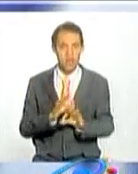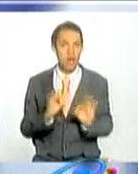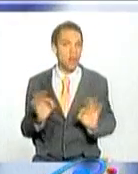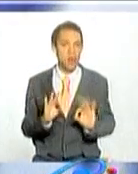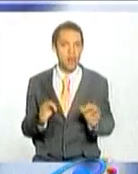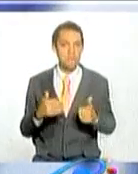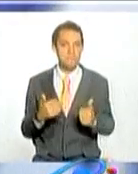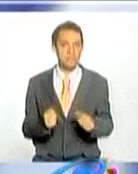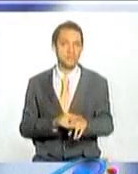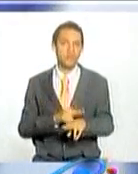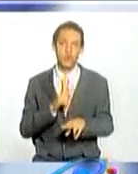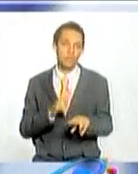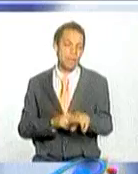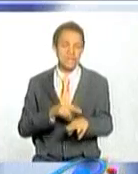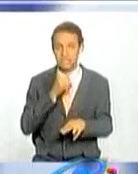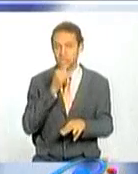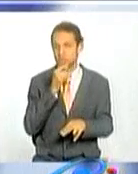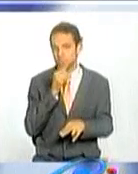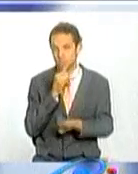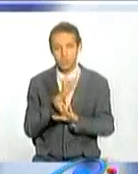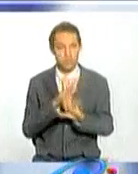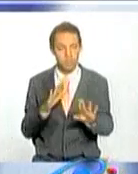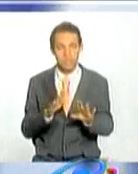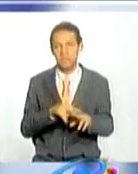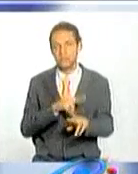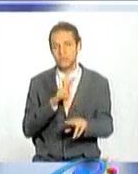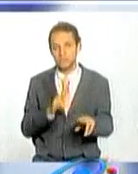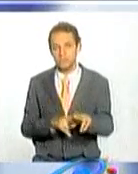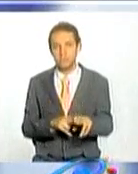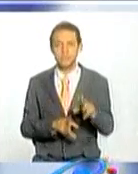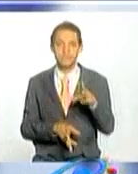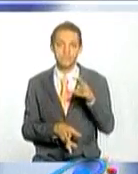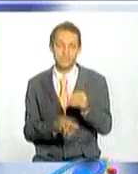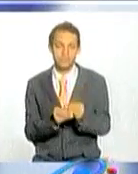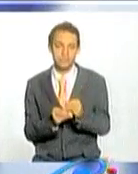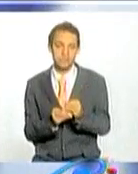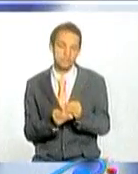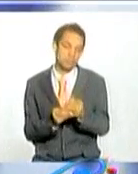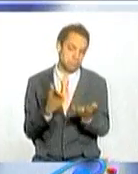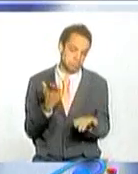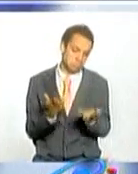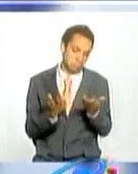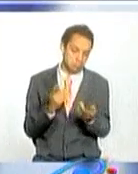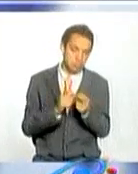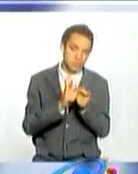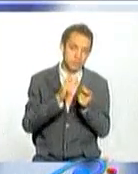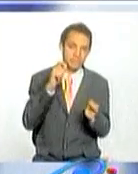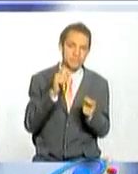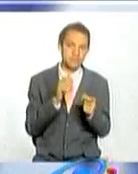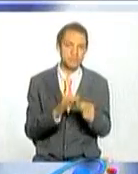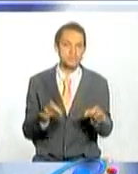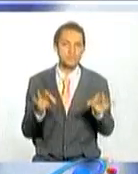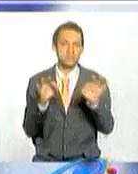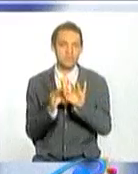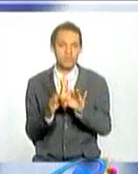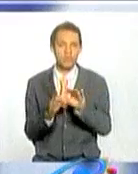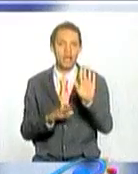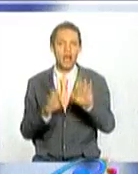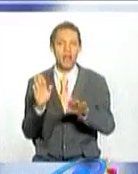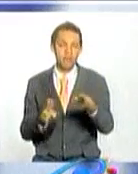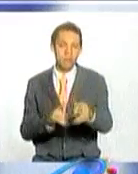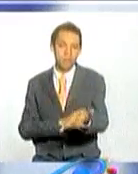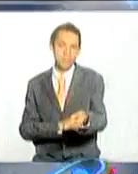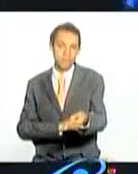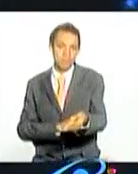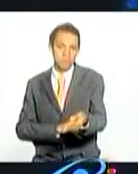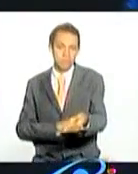una vejiga normal, en mediana represión, ¿sí? Y es importante, por ejemplo, en los pacientes diabéticos,